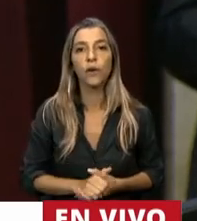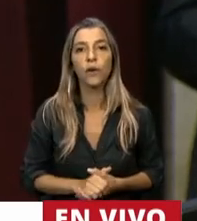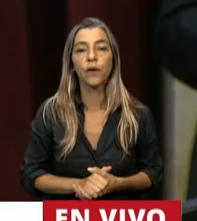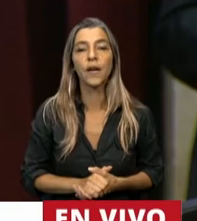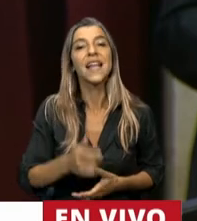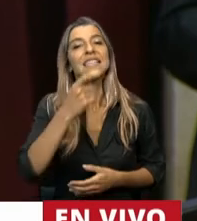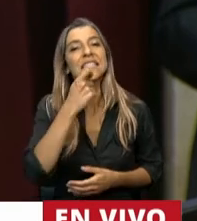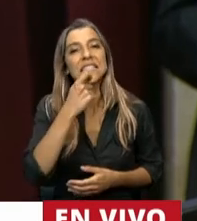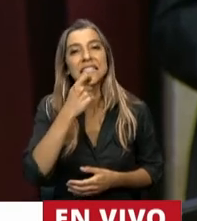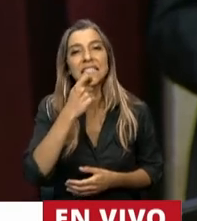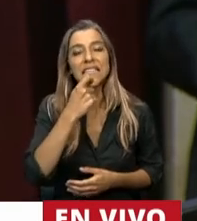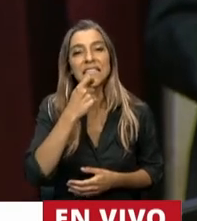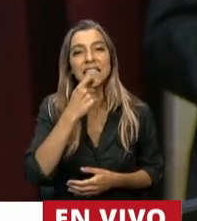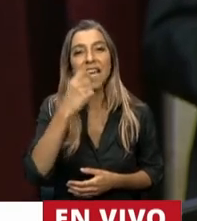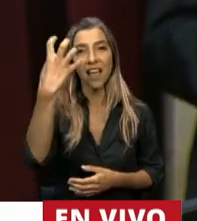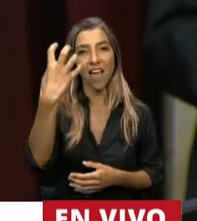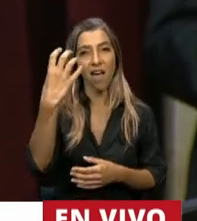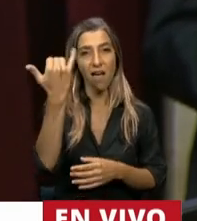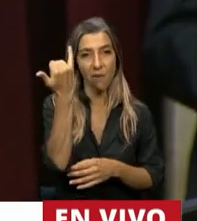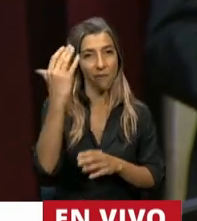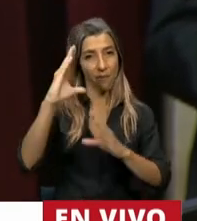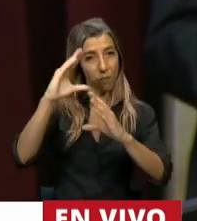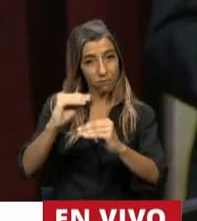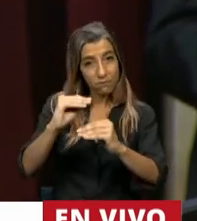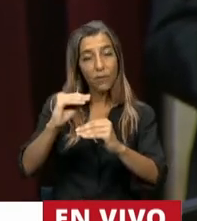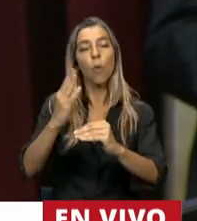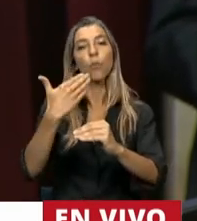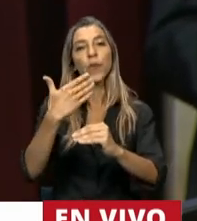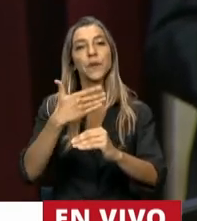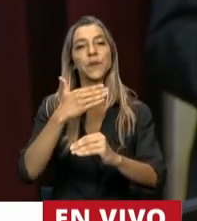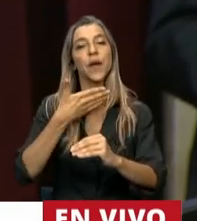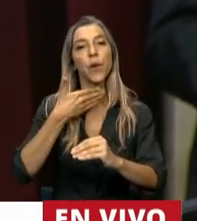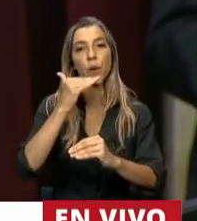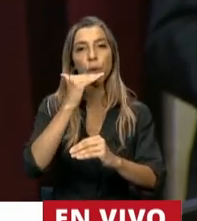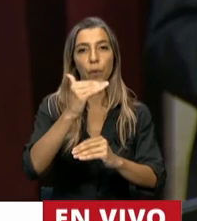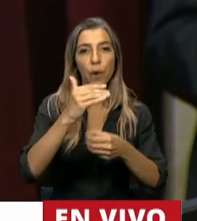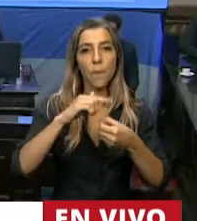Si apaga la cámara, diputado, le va a tomar mejor el audio. Lacoste Jorge.